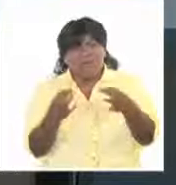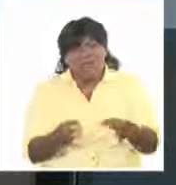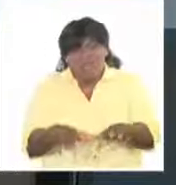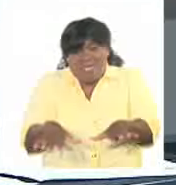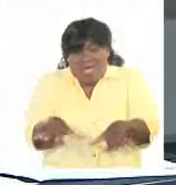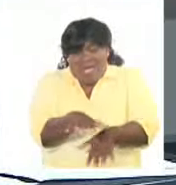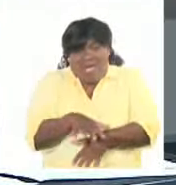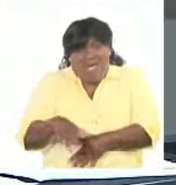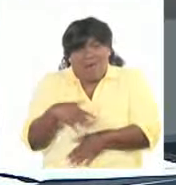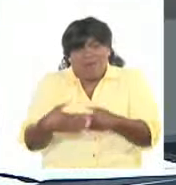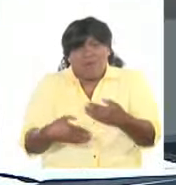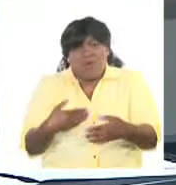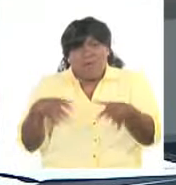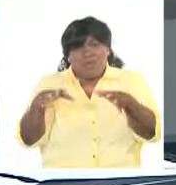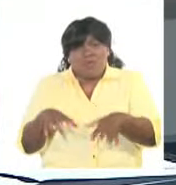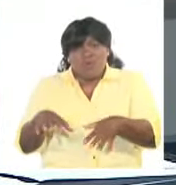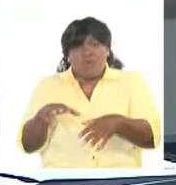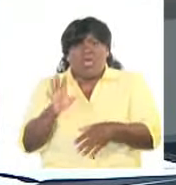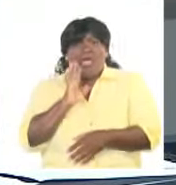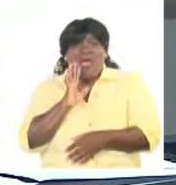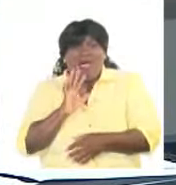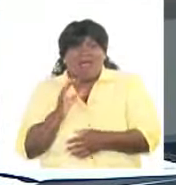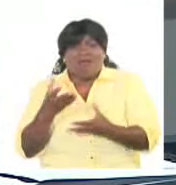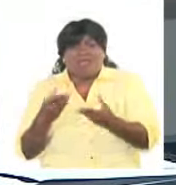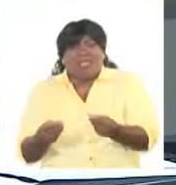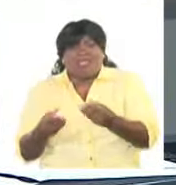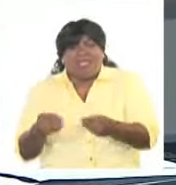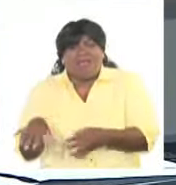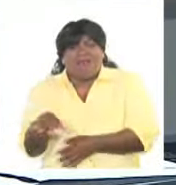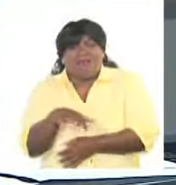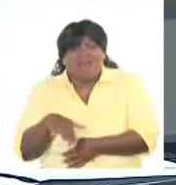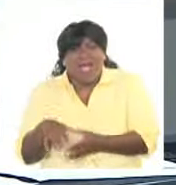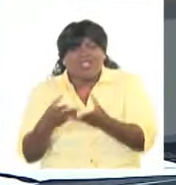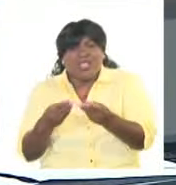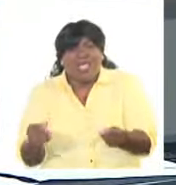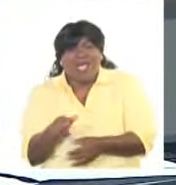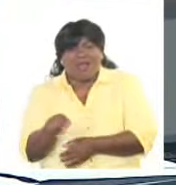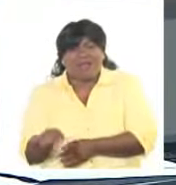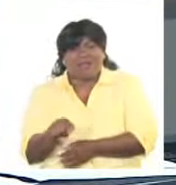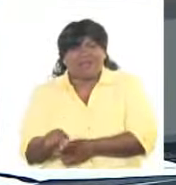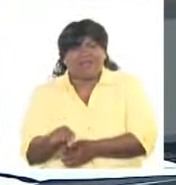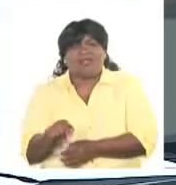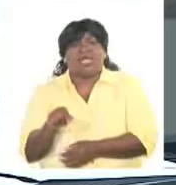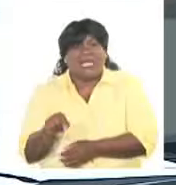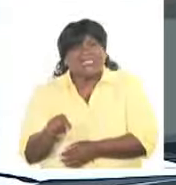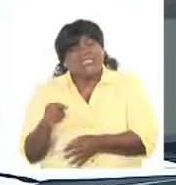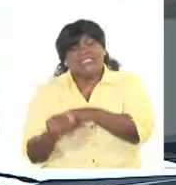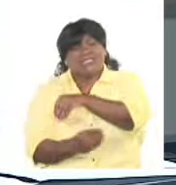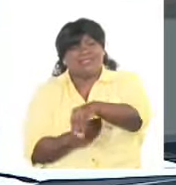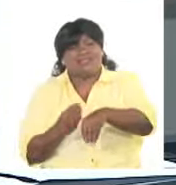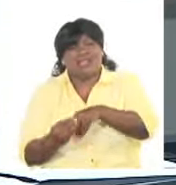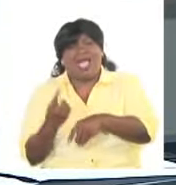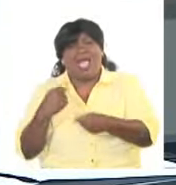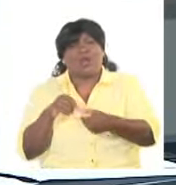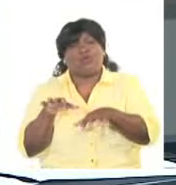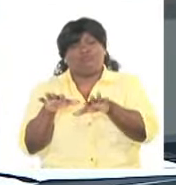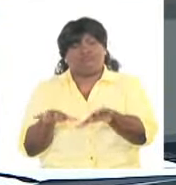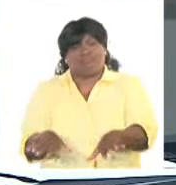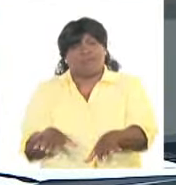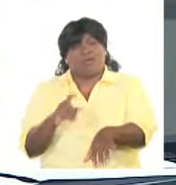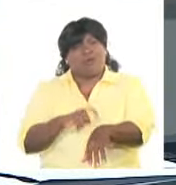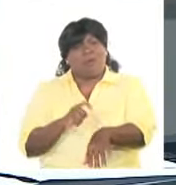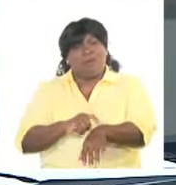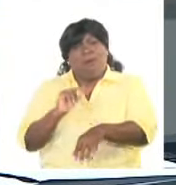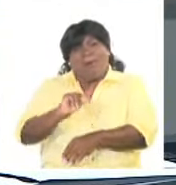ha tenido que transformarse. No niego que en algunas áreas se ha tenido que paralizar